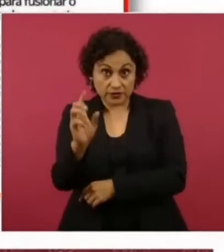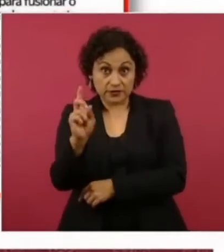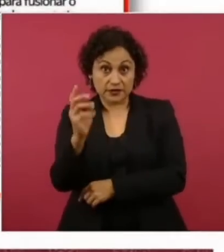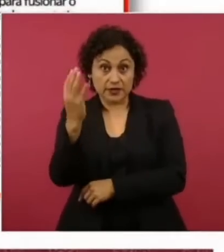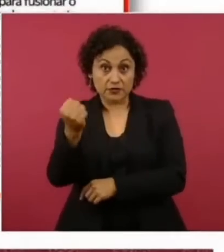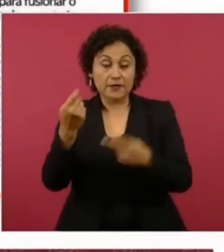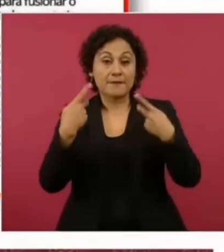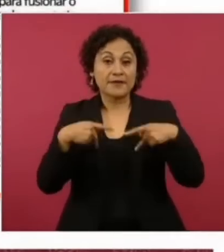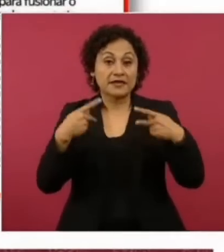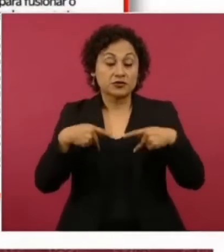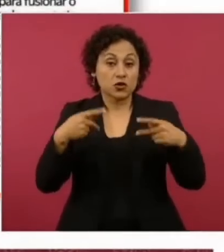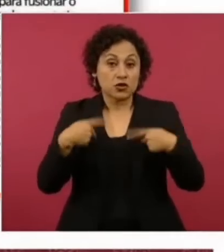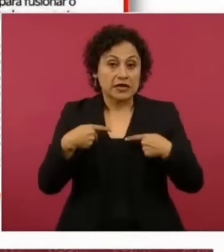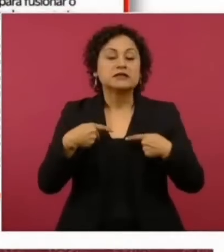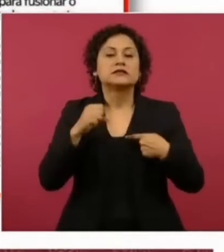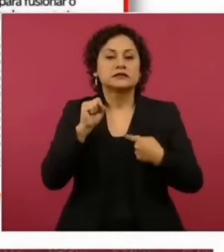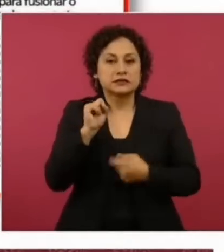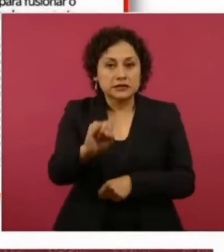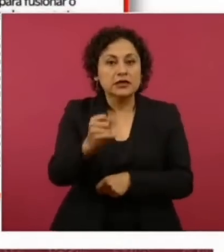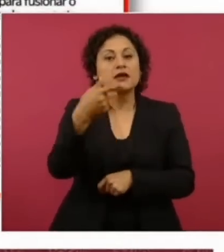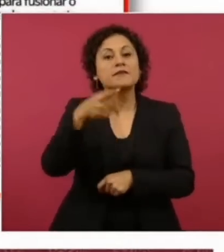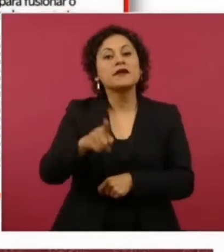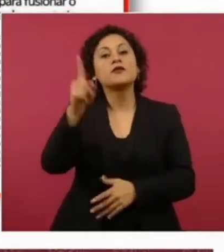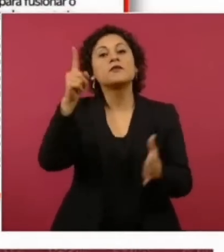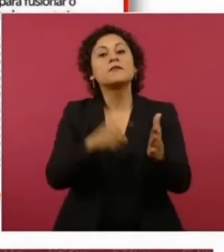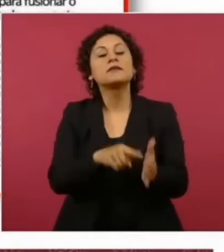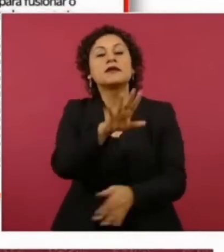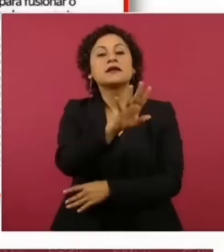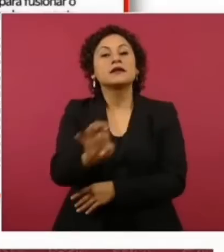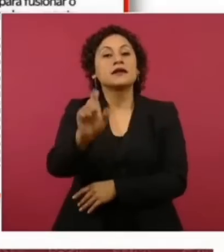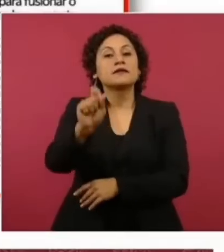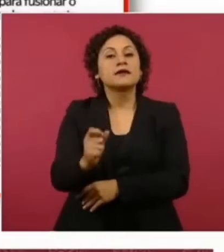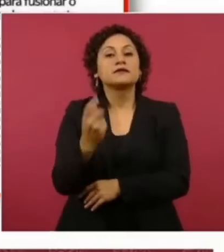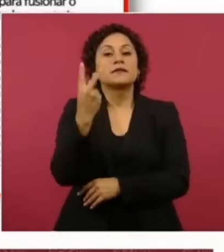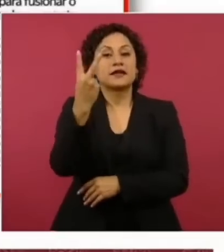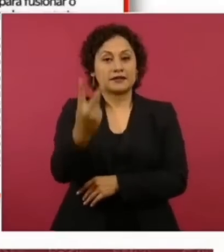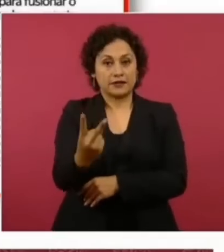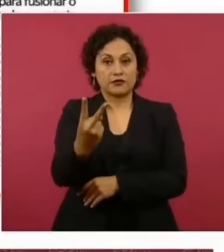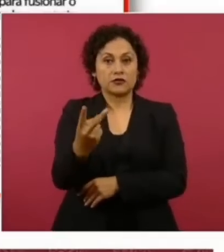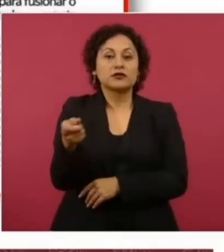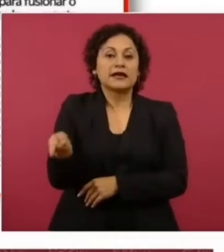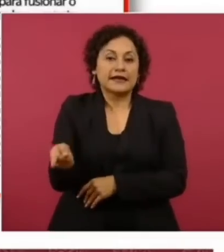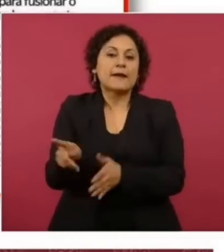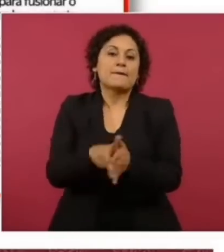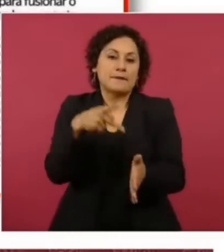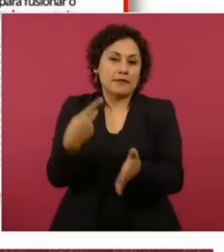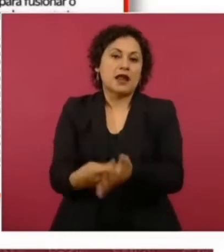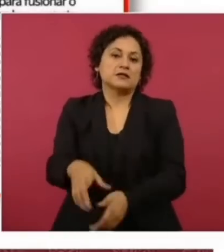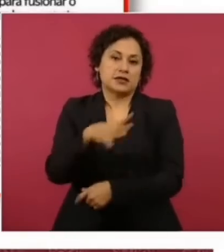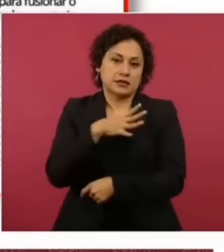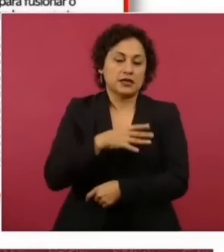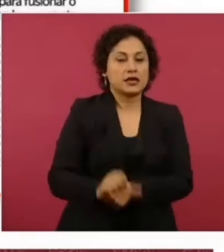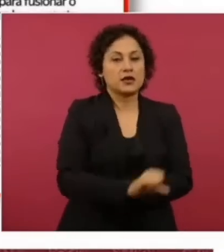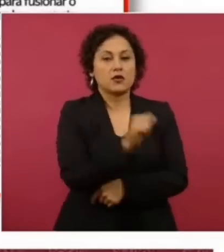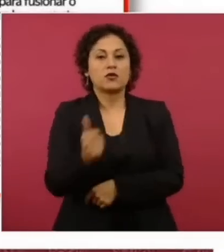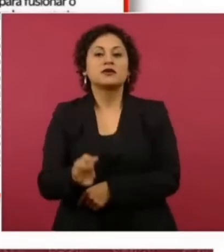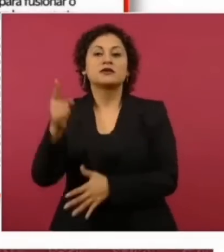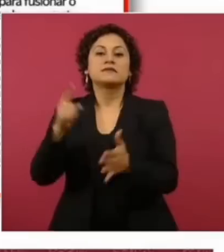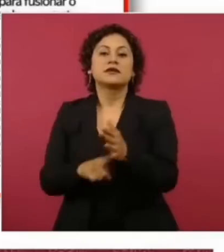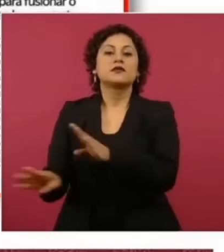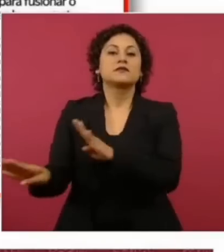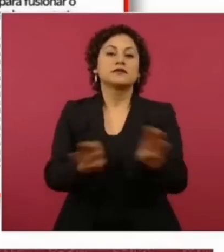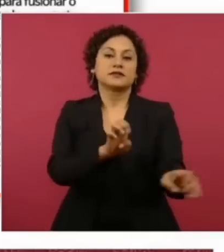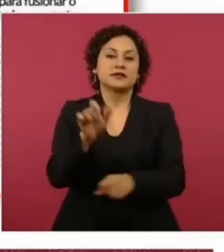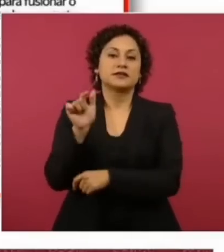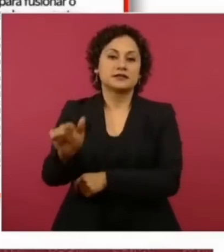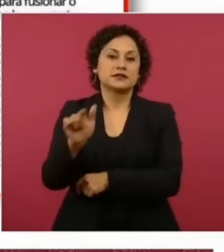3,439 personas, pero solo 1,522 son de base, mientras 1,917 quedará